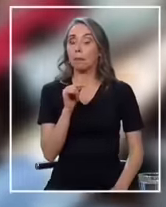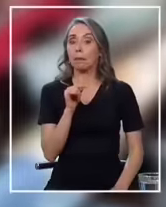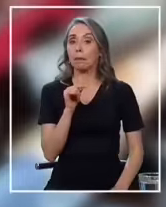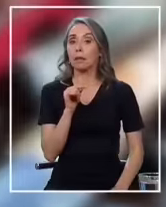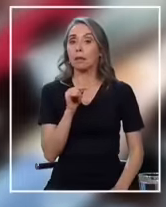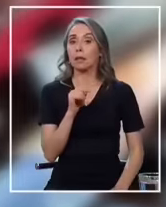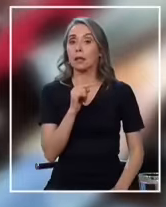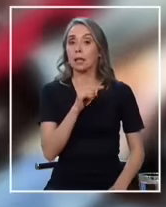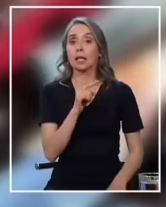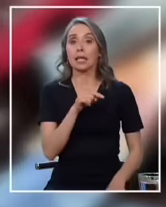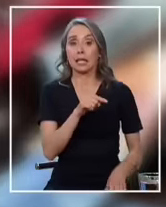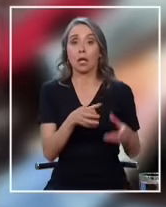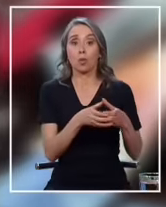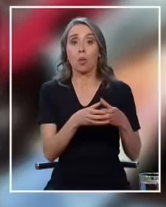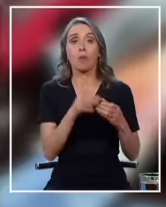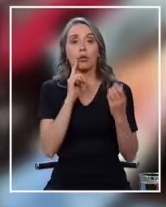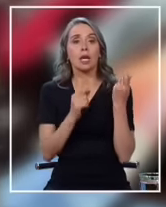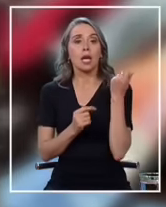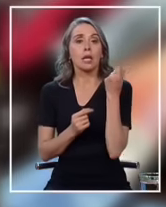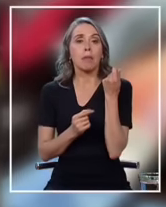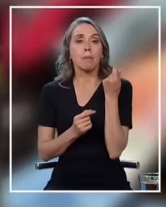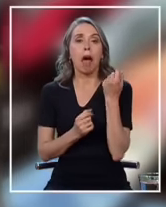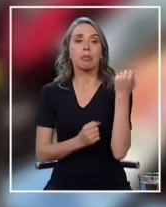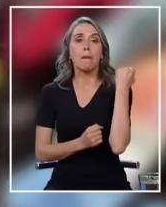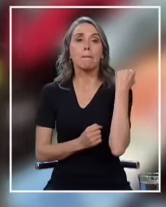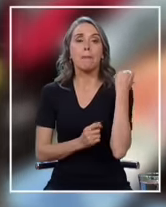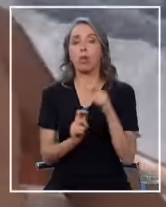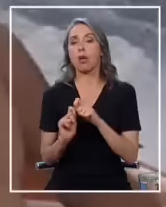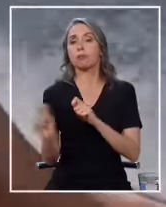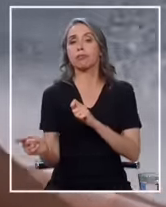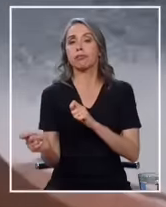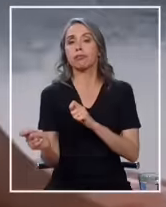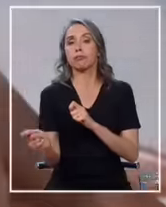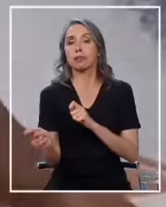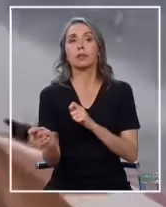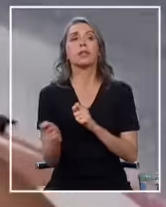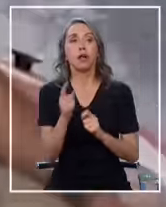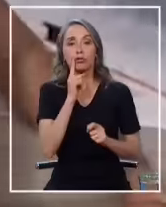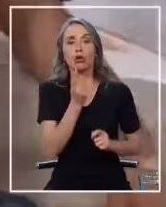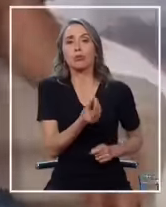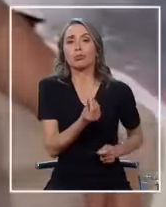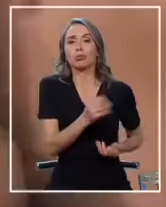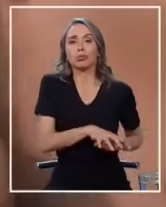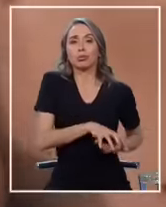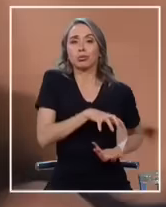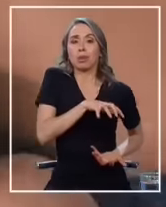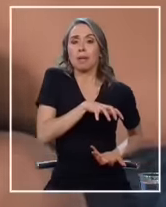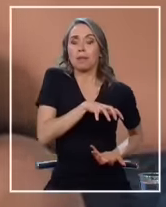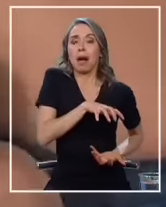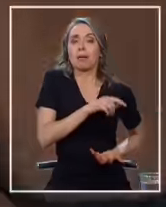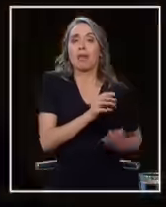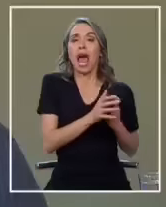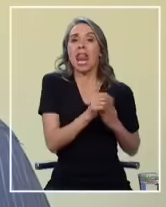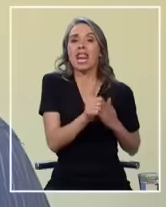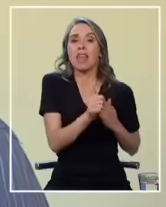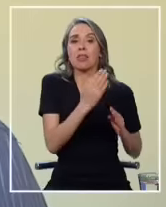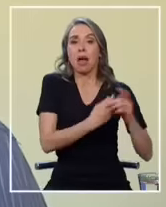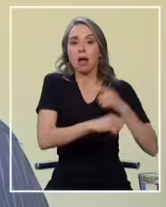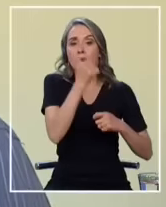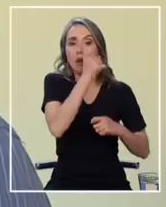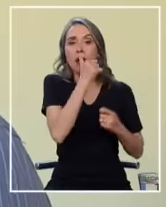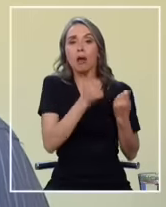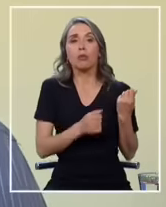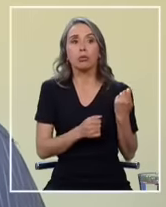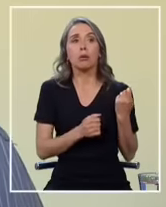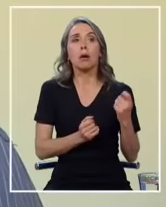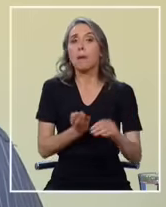el poder realmente que tienen es el dinero. Da cuenta de las facultades monetarias que llega a tener un líder narco en términos